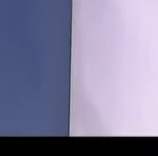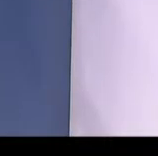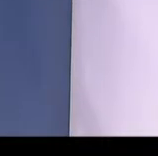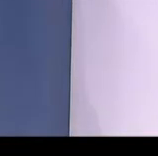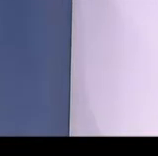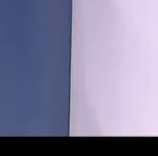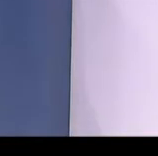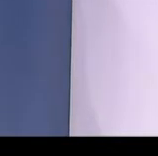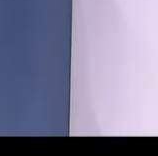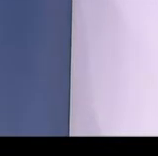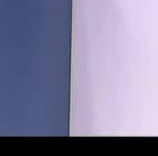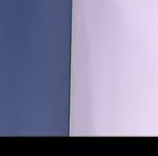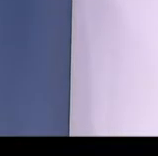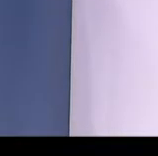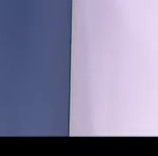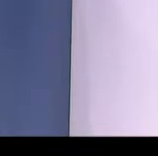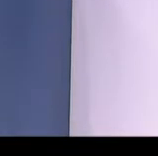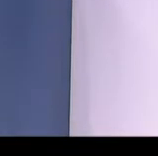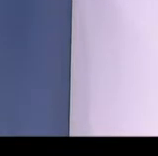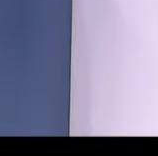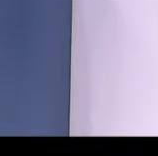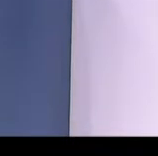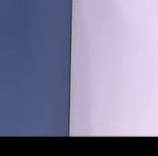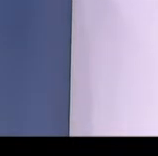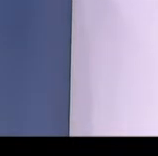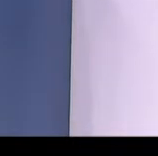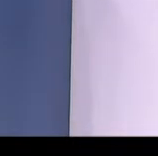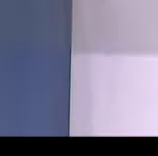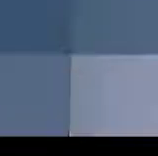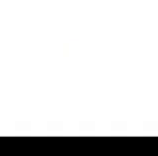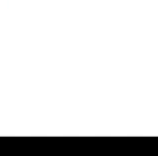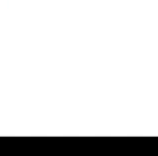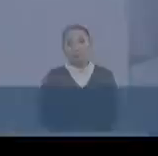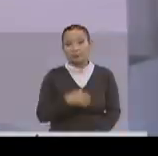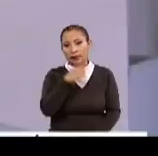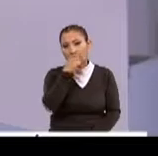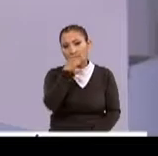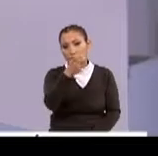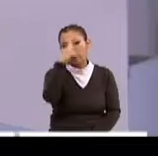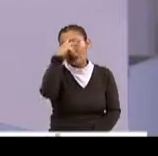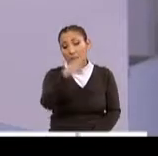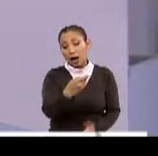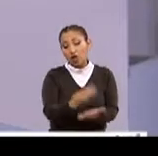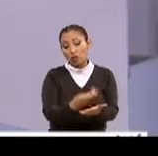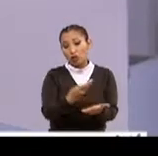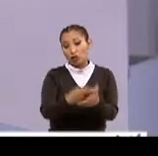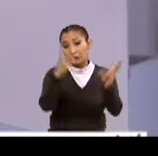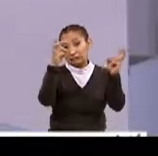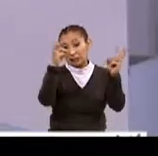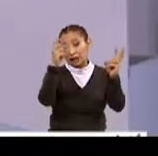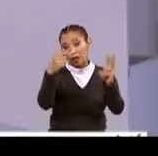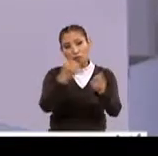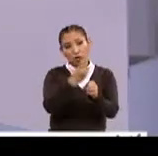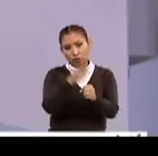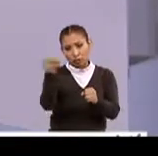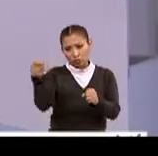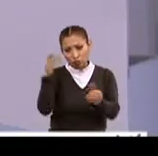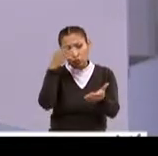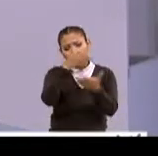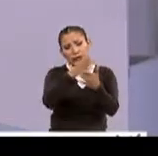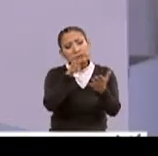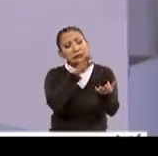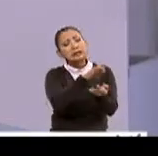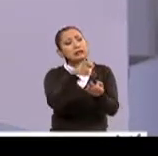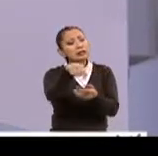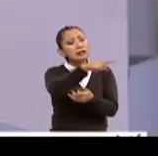Finalmente nos invitó a ver esta película documental mexicana. Lo que Mexicanos de Bronce es la oportunidad de acercarnos a